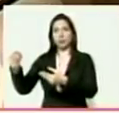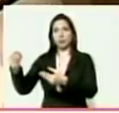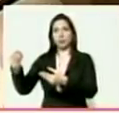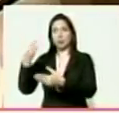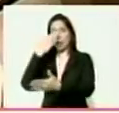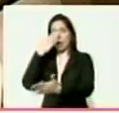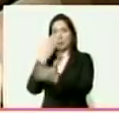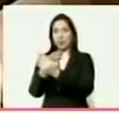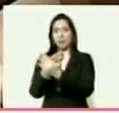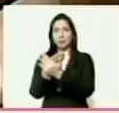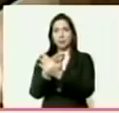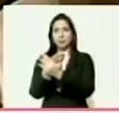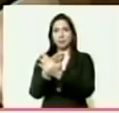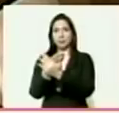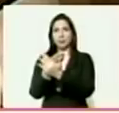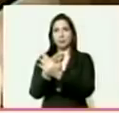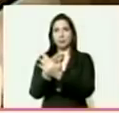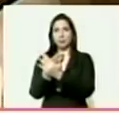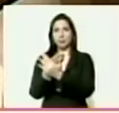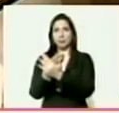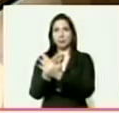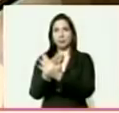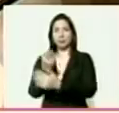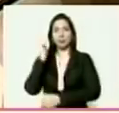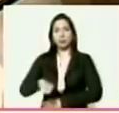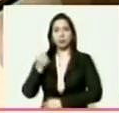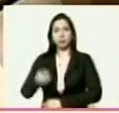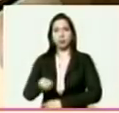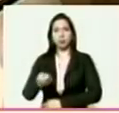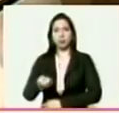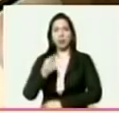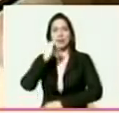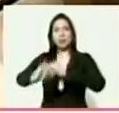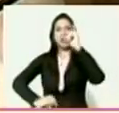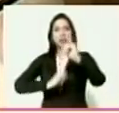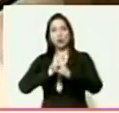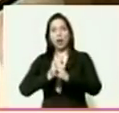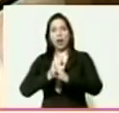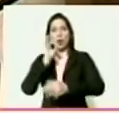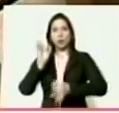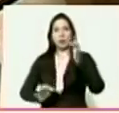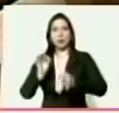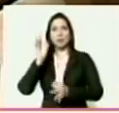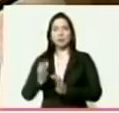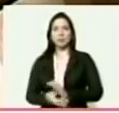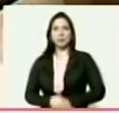ante el fiscal de la Corte Penal Internacional.